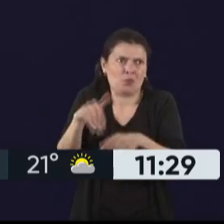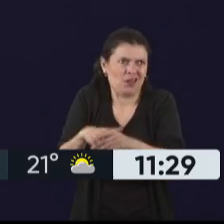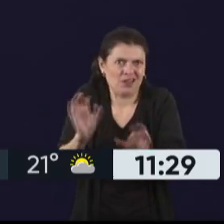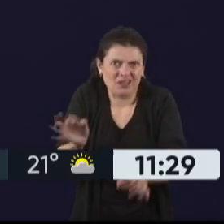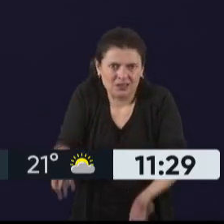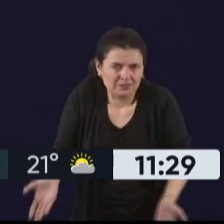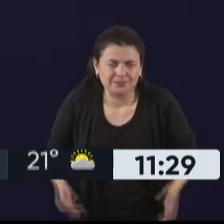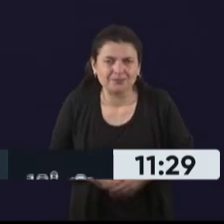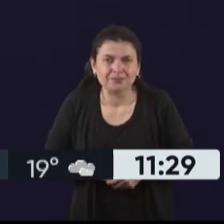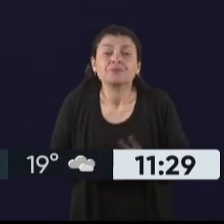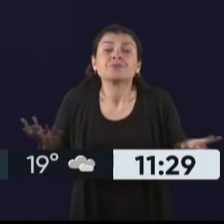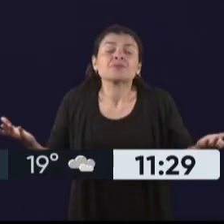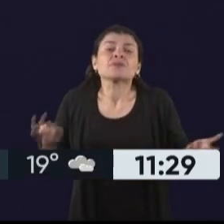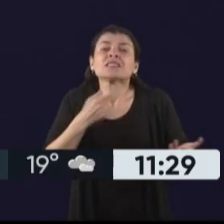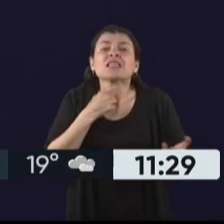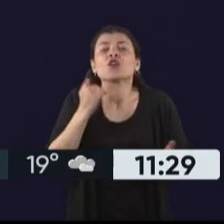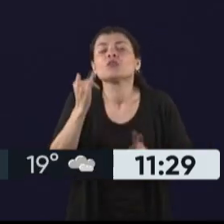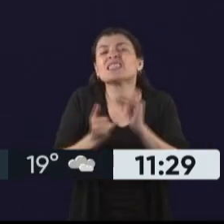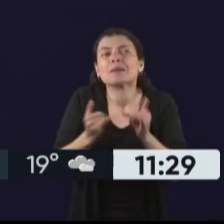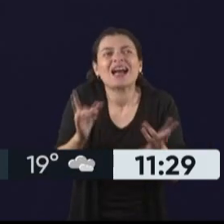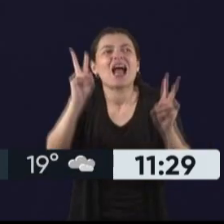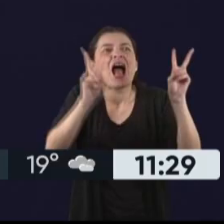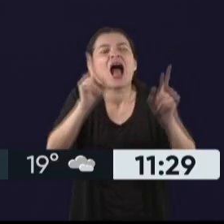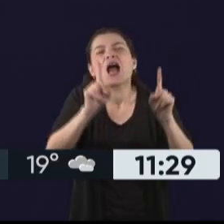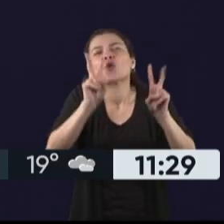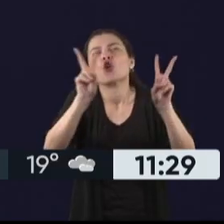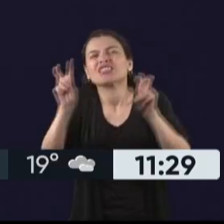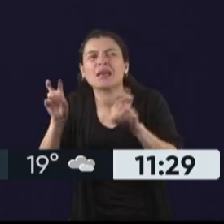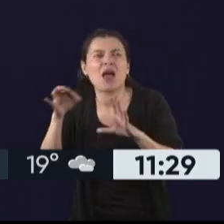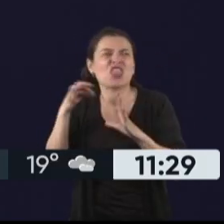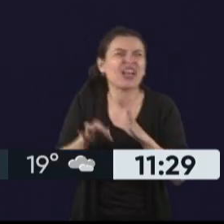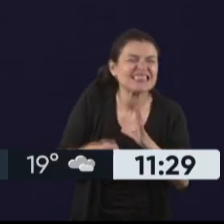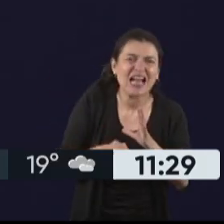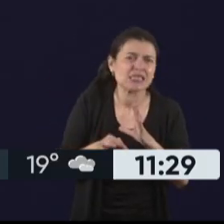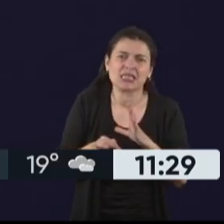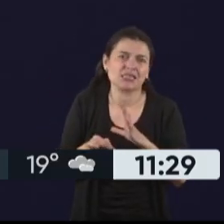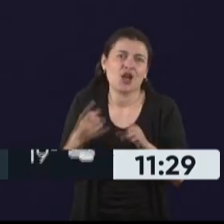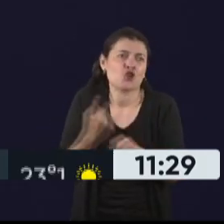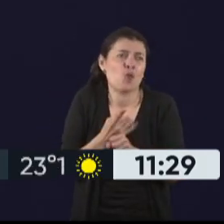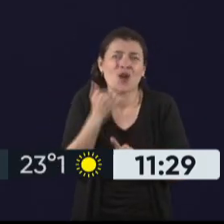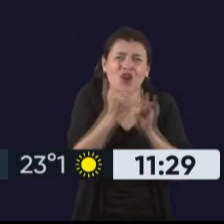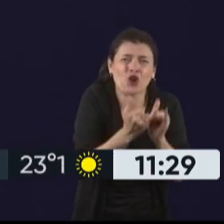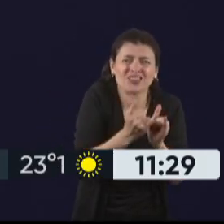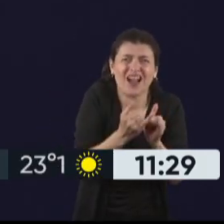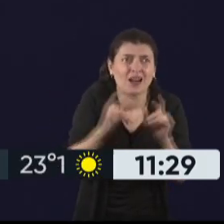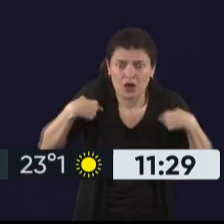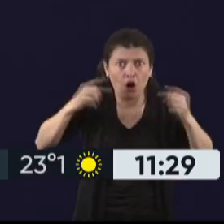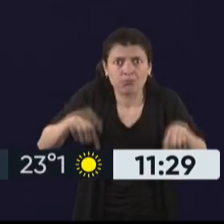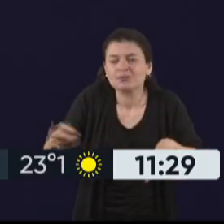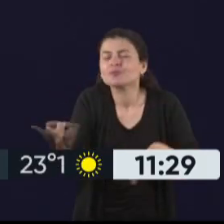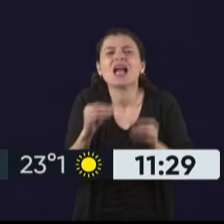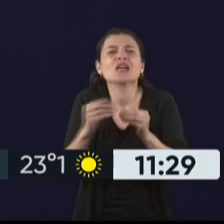te quiero decir con esto? Que hay cosas que los detalles quedan entre ellos. Por supuesto que no hay